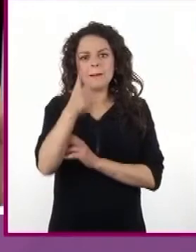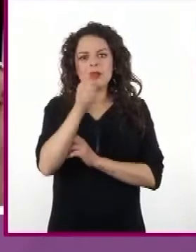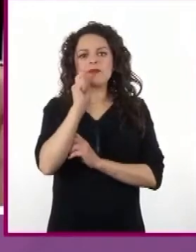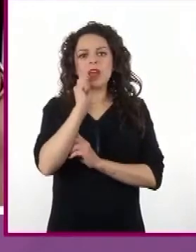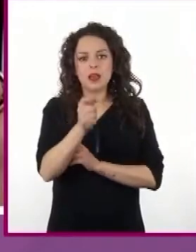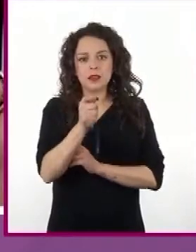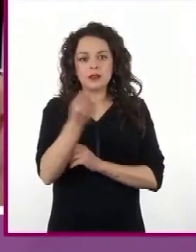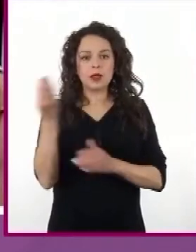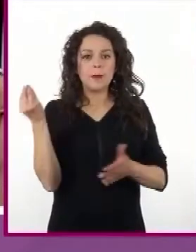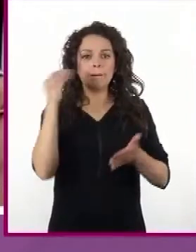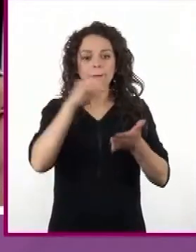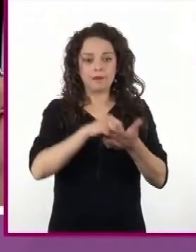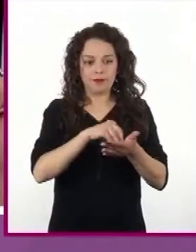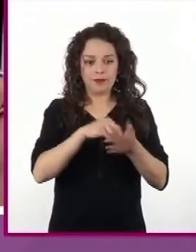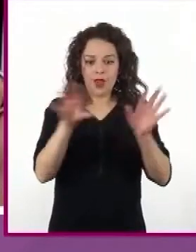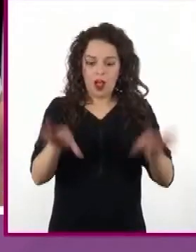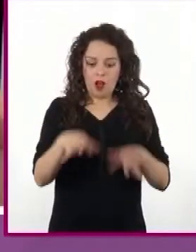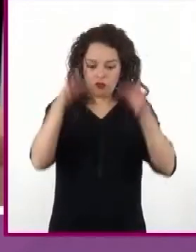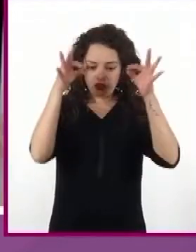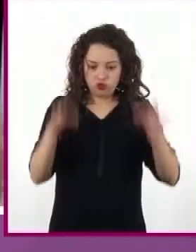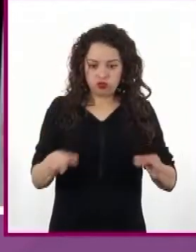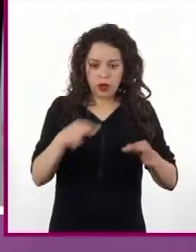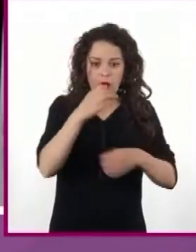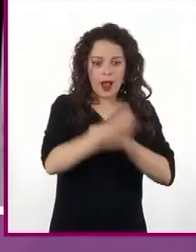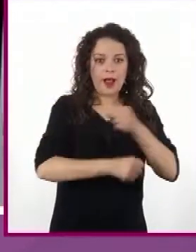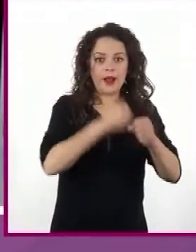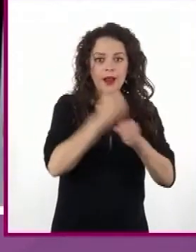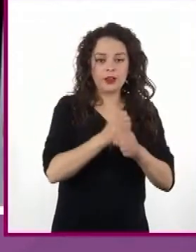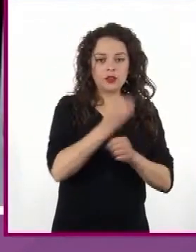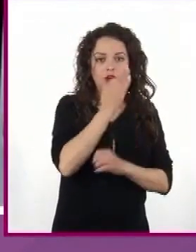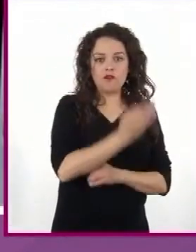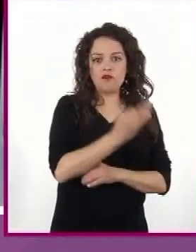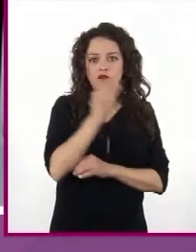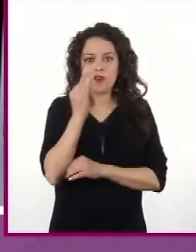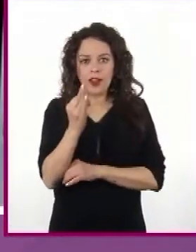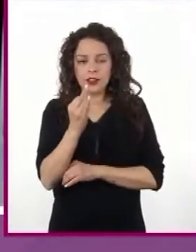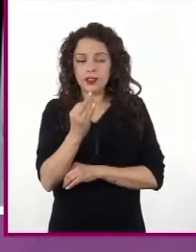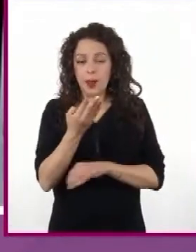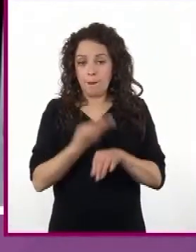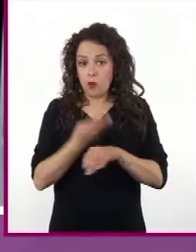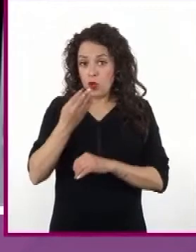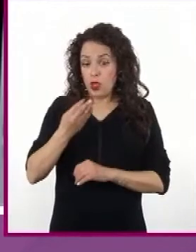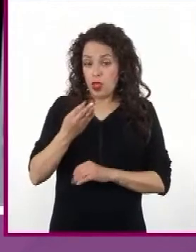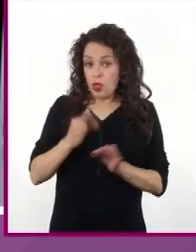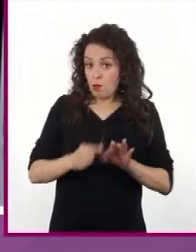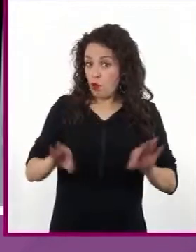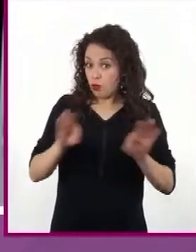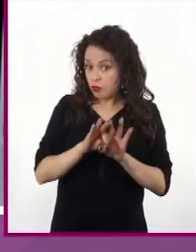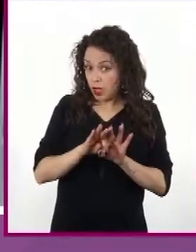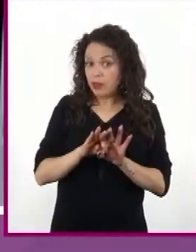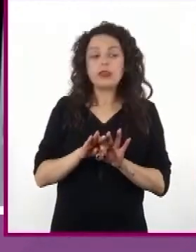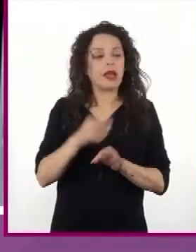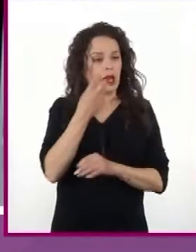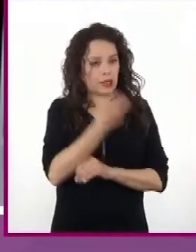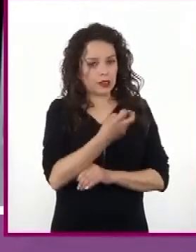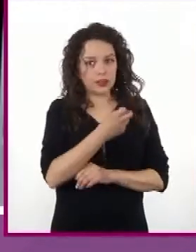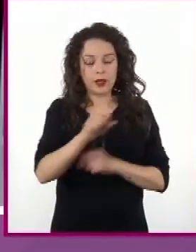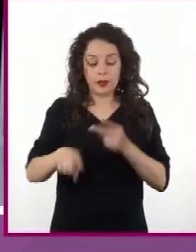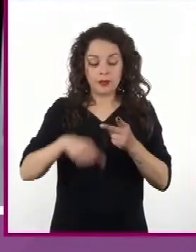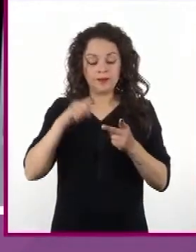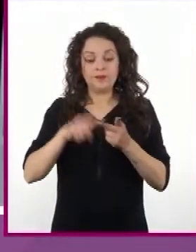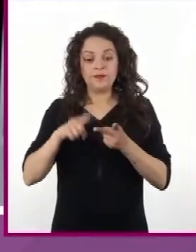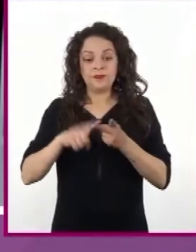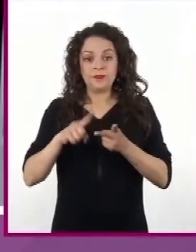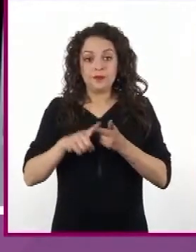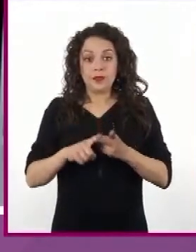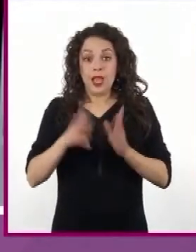una cronología fidedigna. Todas las fechas que nos parezcan importantes. El segundo problema es, una